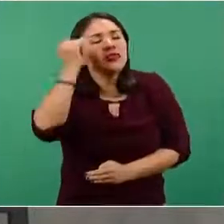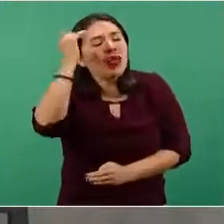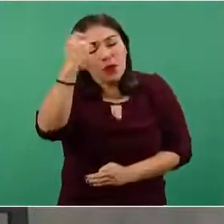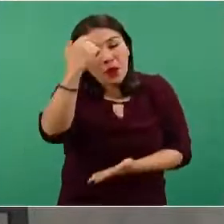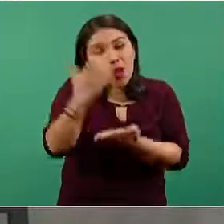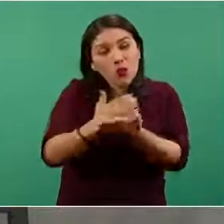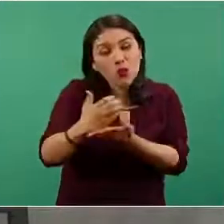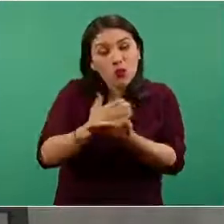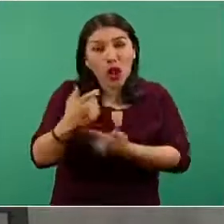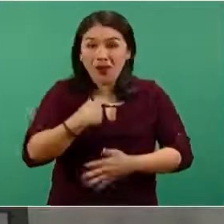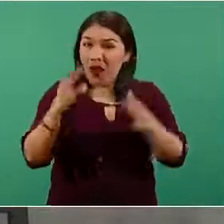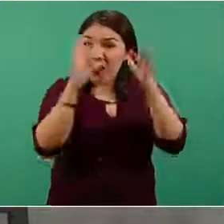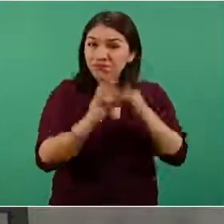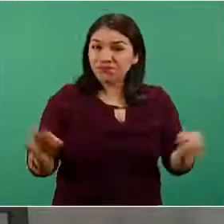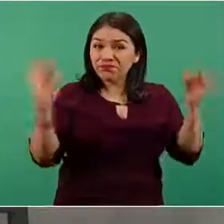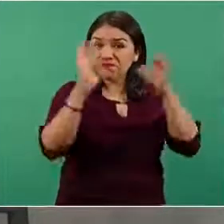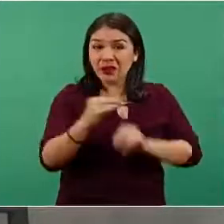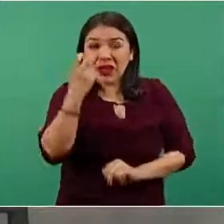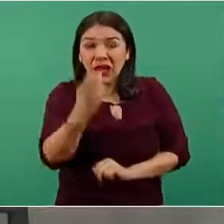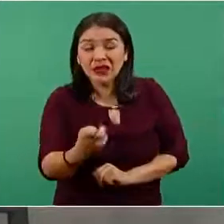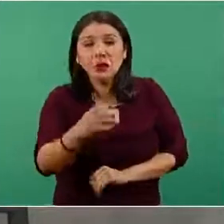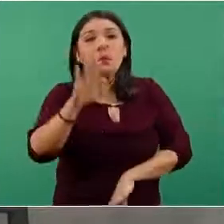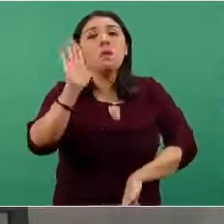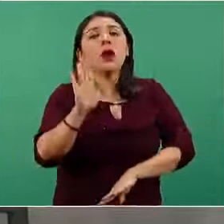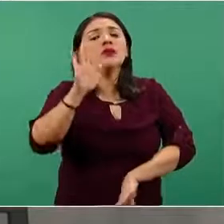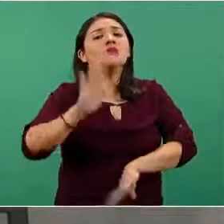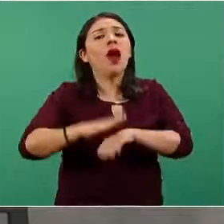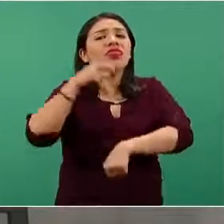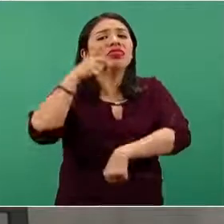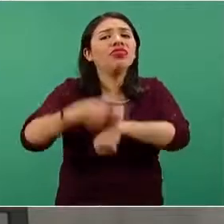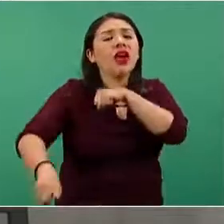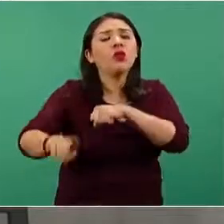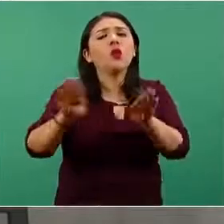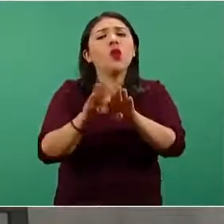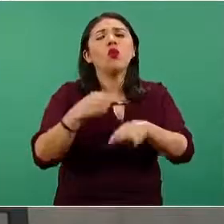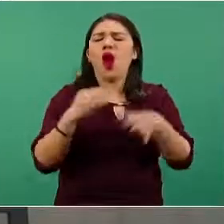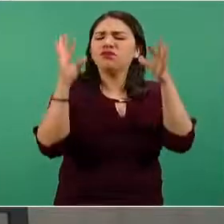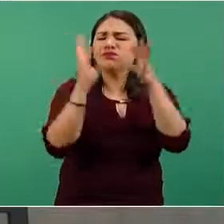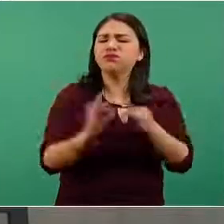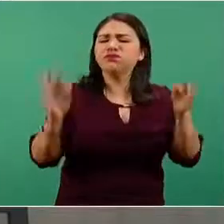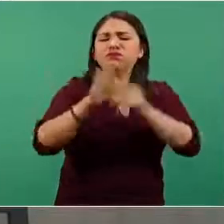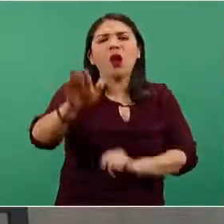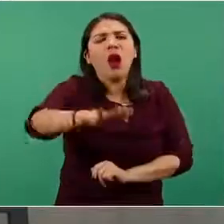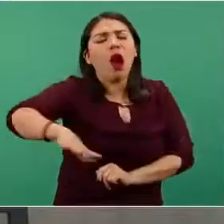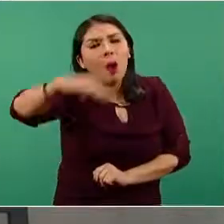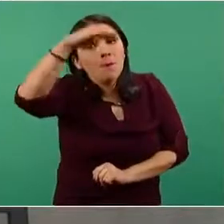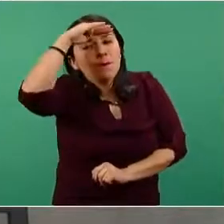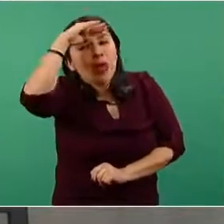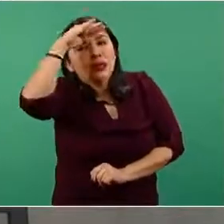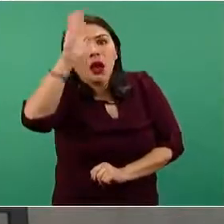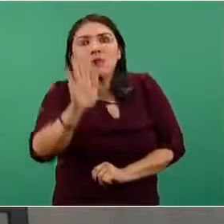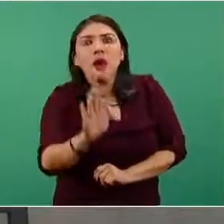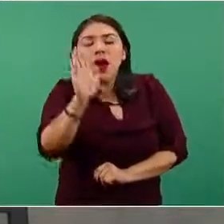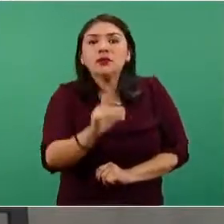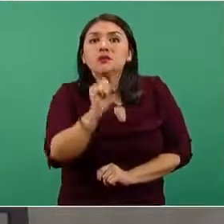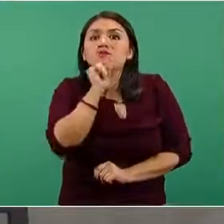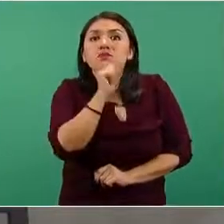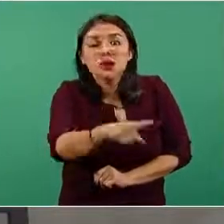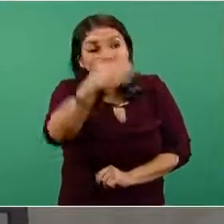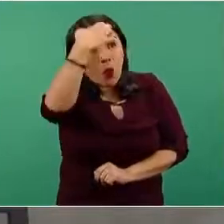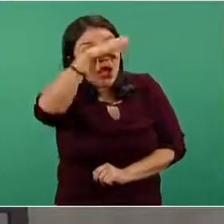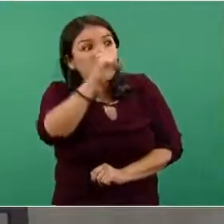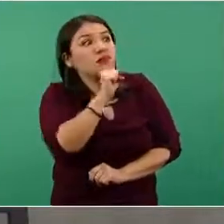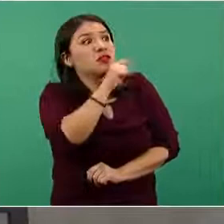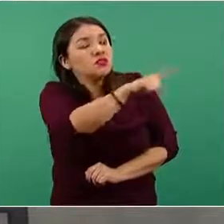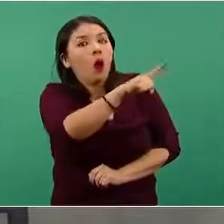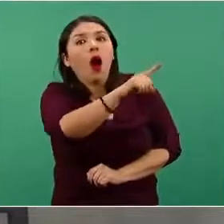recuperación, estaría haciendo un grave daño al transferir una idea como si mi propia experiencia pudiera ser